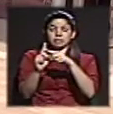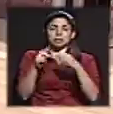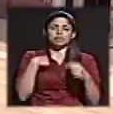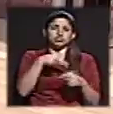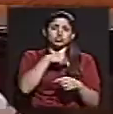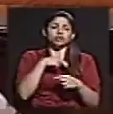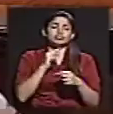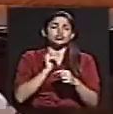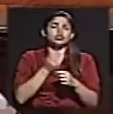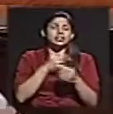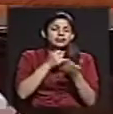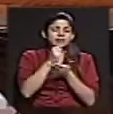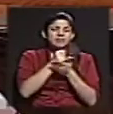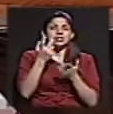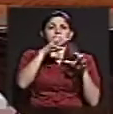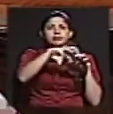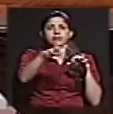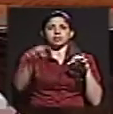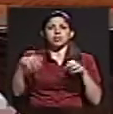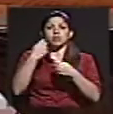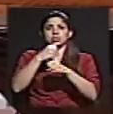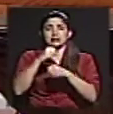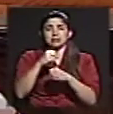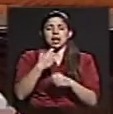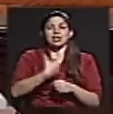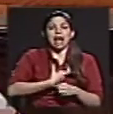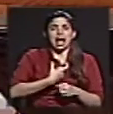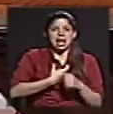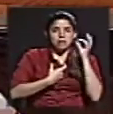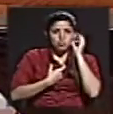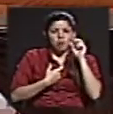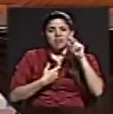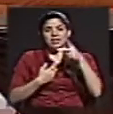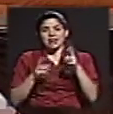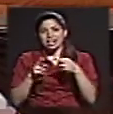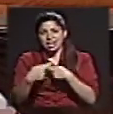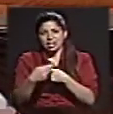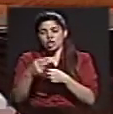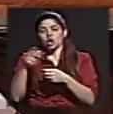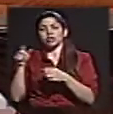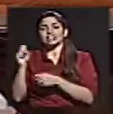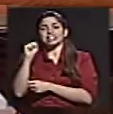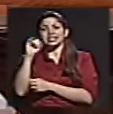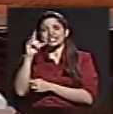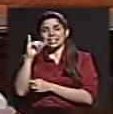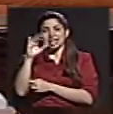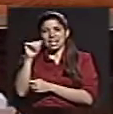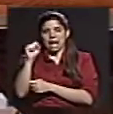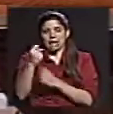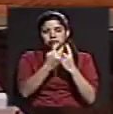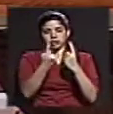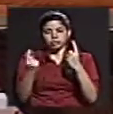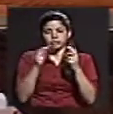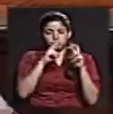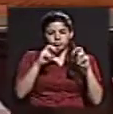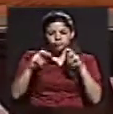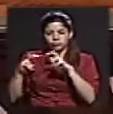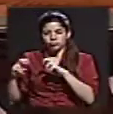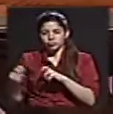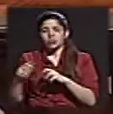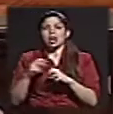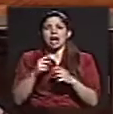la hicimos en municipalidades con alcaldesas, vicealcaldesas, regidoras y síndicas, y hay una serie de manifestaciones a